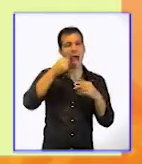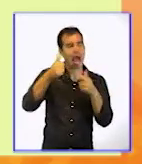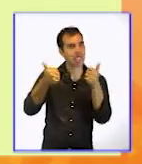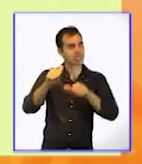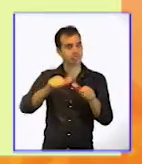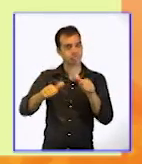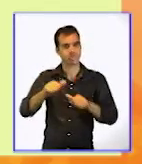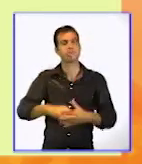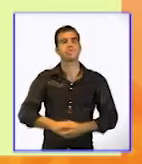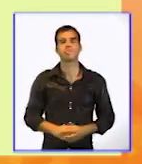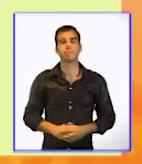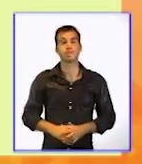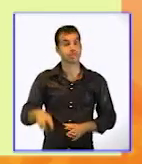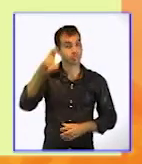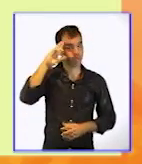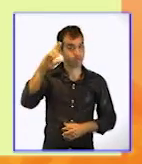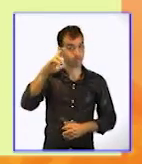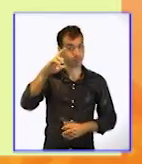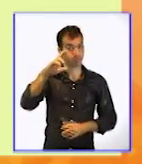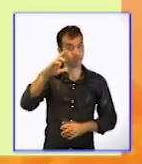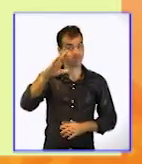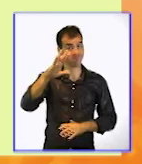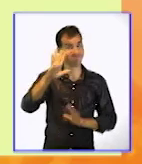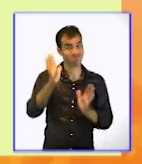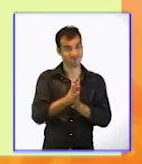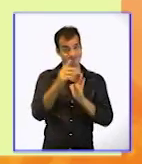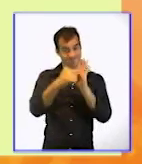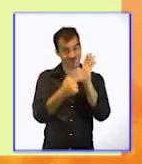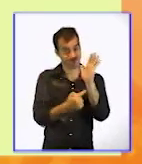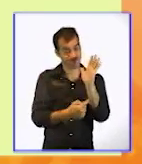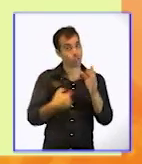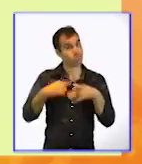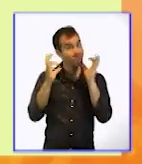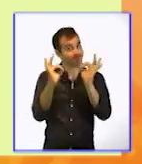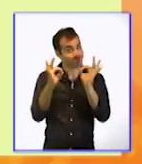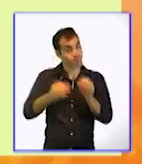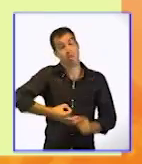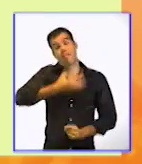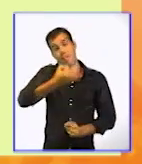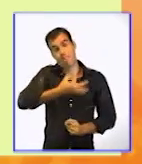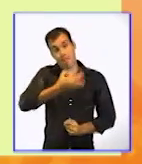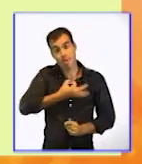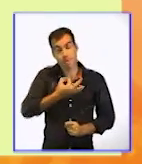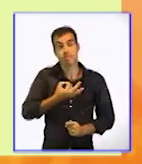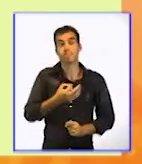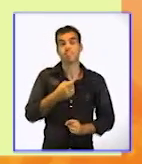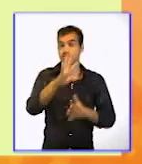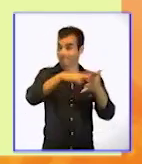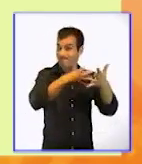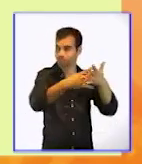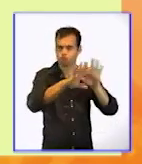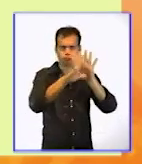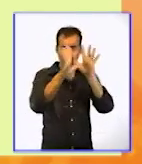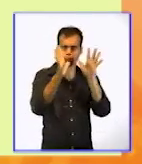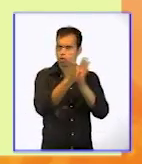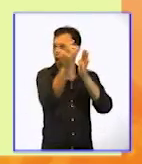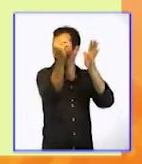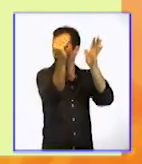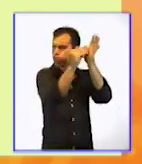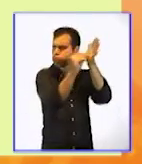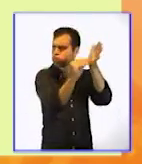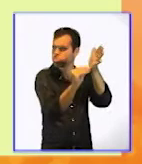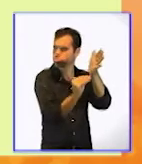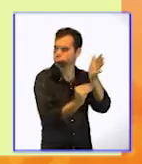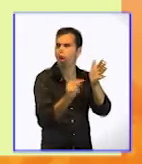acético. Recordar que todo esto, como vuelvo a enfatizar, en las tablas que dan a continuación estarían todos